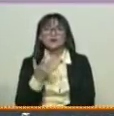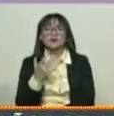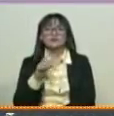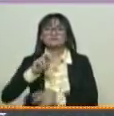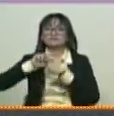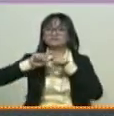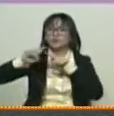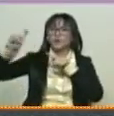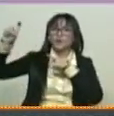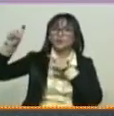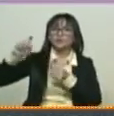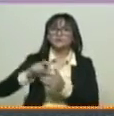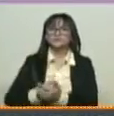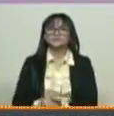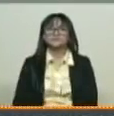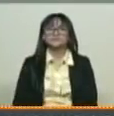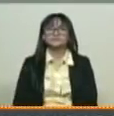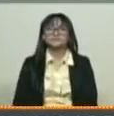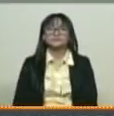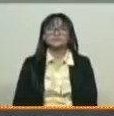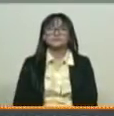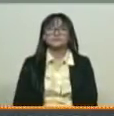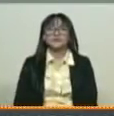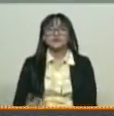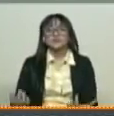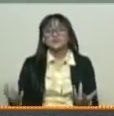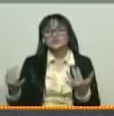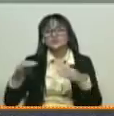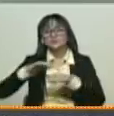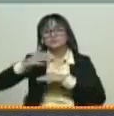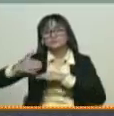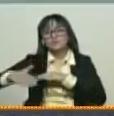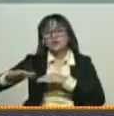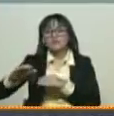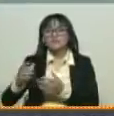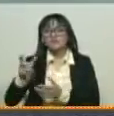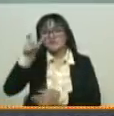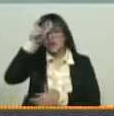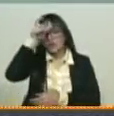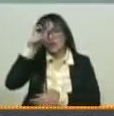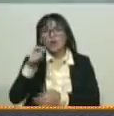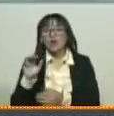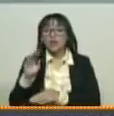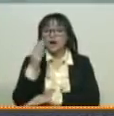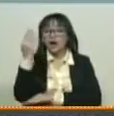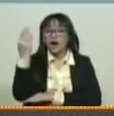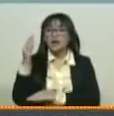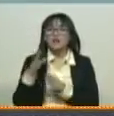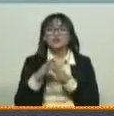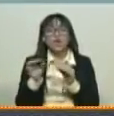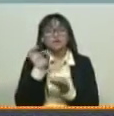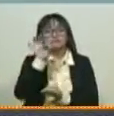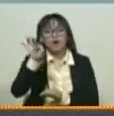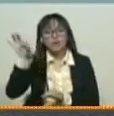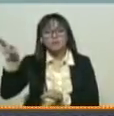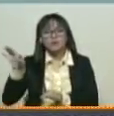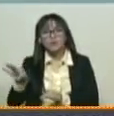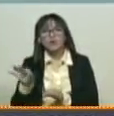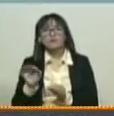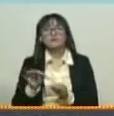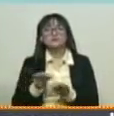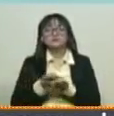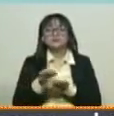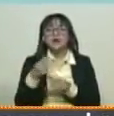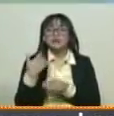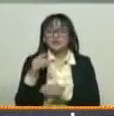Repano, en los desiertos candentes de Falcón, de Zulia, en el estado Lara, en todos los puntos cardinales de la patria, y estaba la